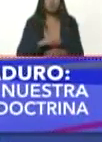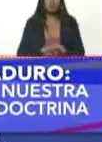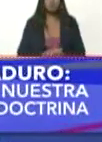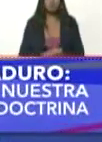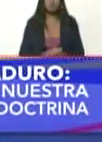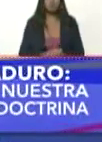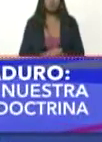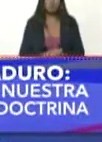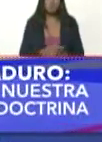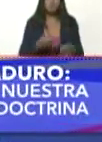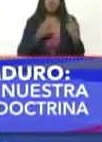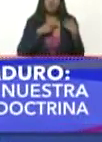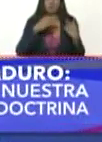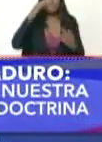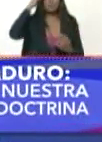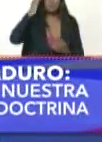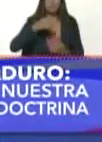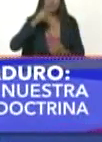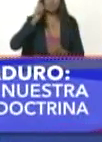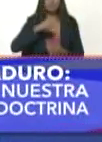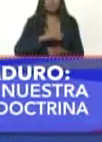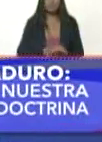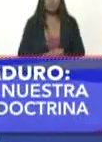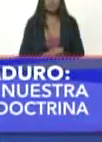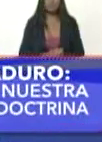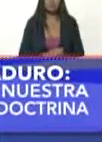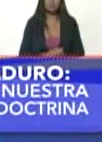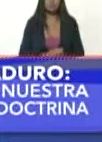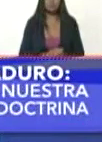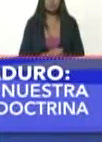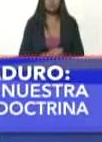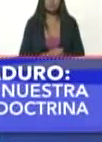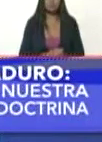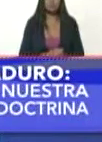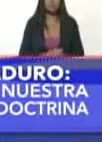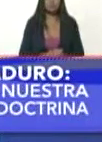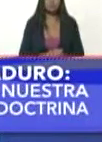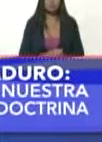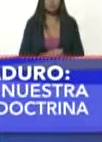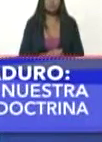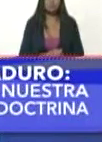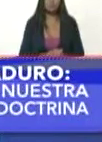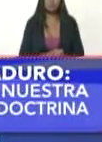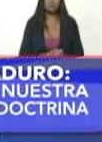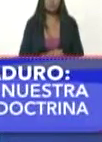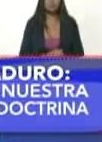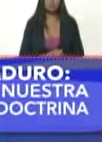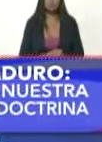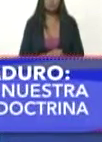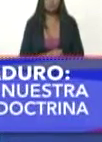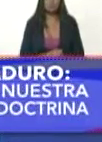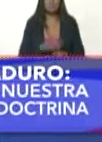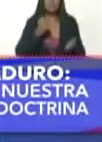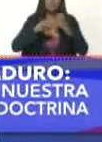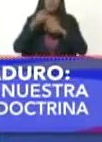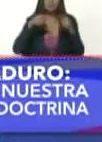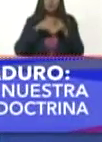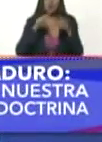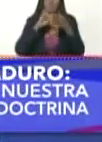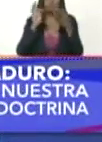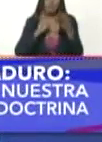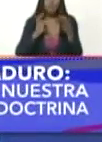de que la doctrina militar de nuestro país, la concepción estratégica de defensa y los métodos de